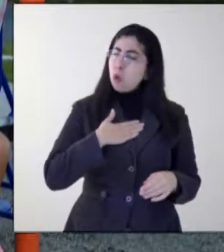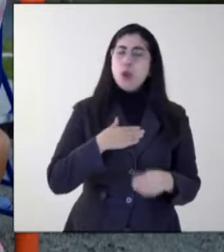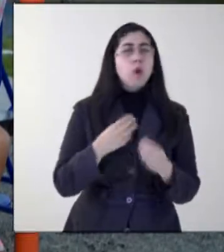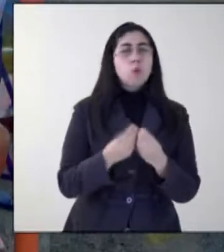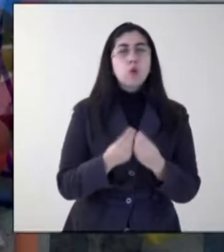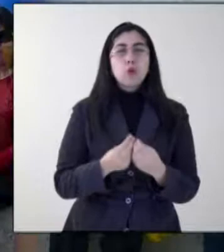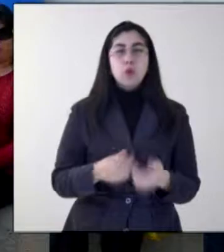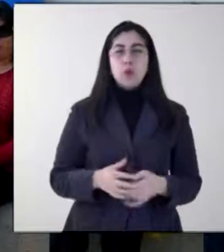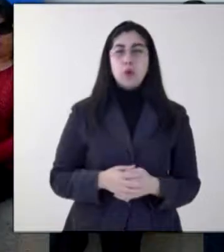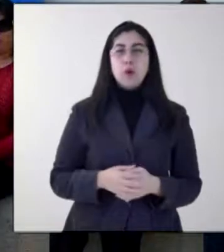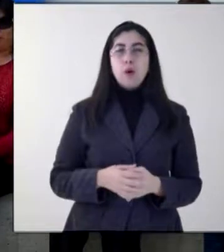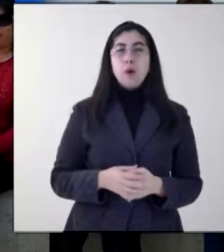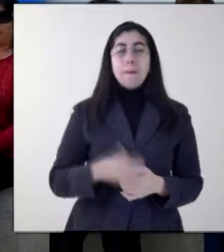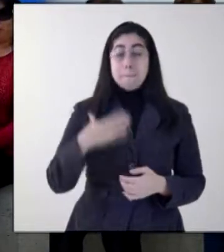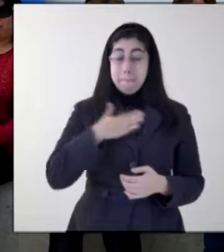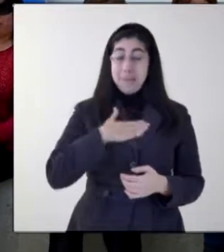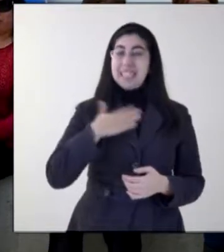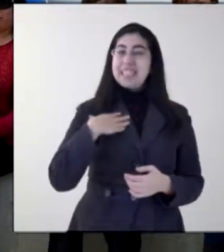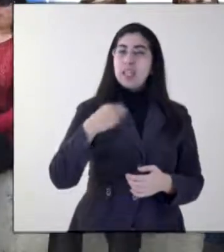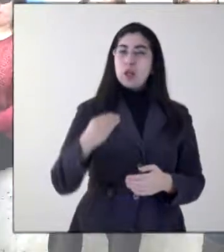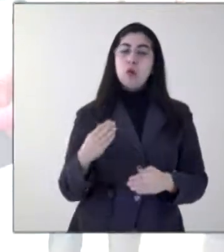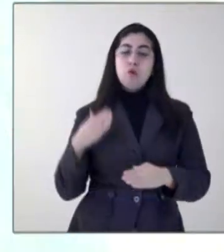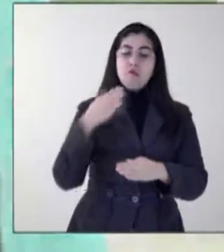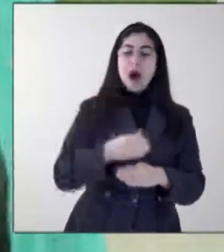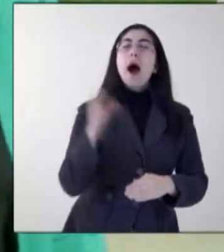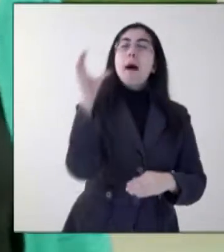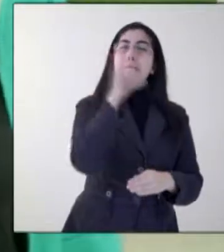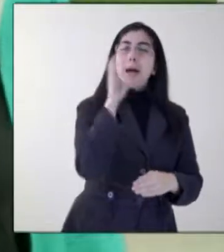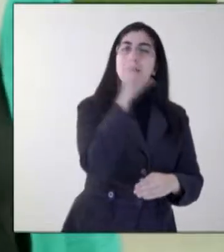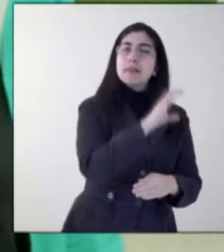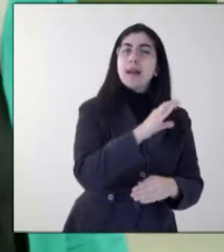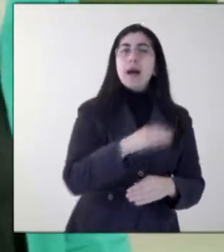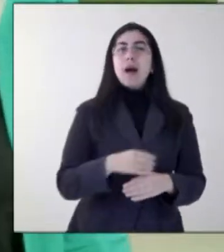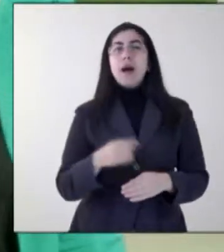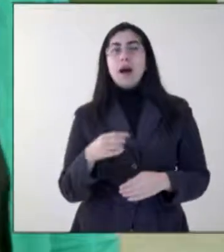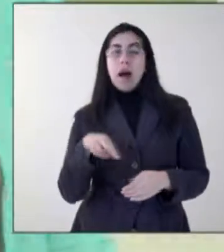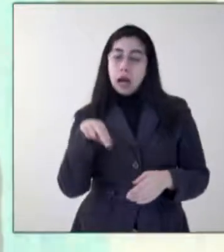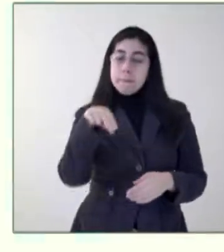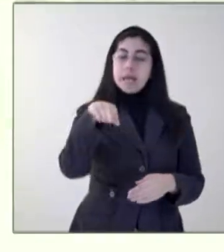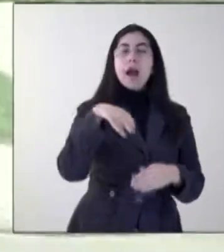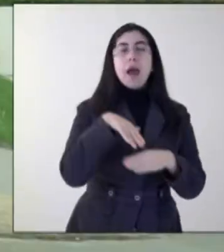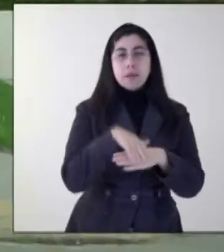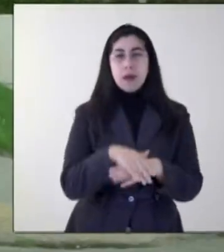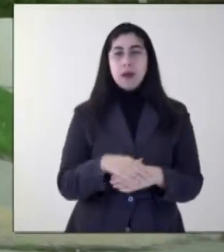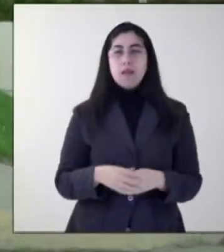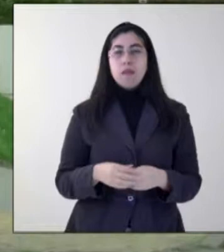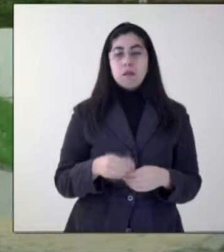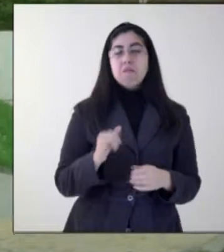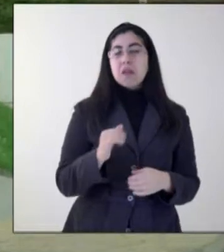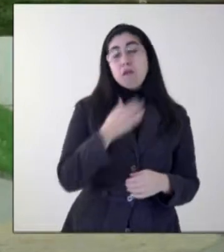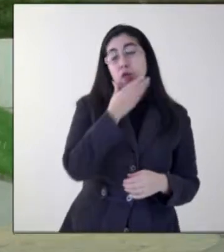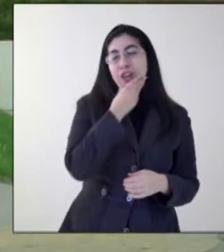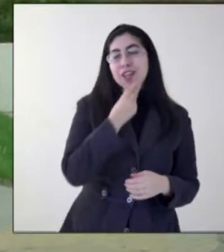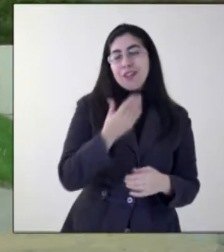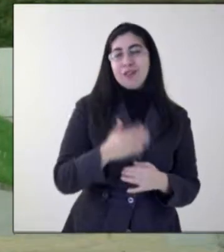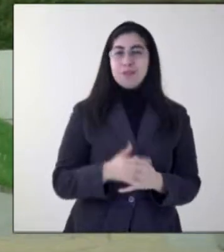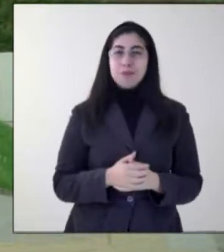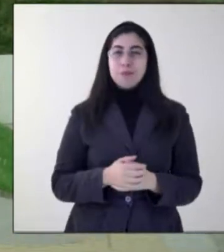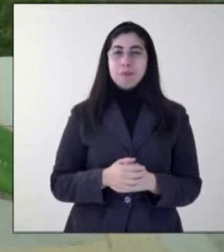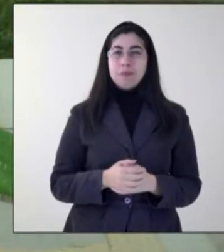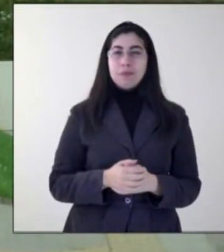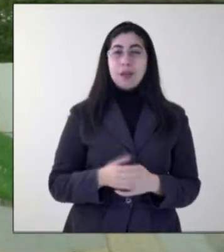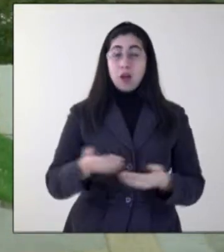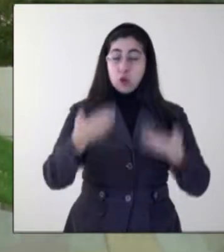aquí mis hijos vienen a pasear, a caminar las tardes y es algo bien bonito. Nosotros se